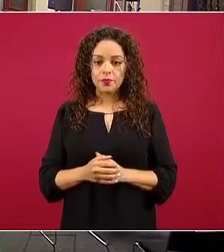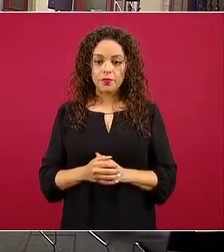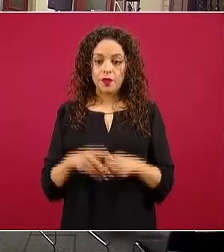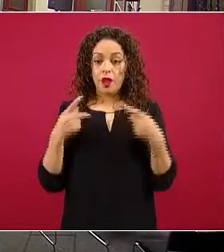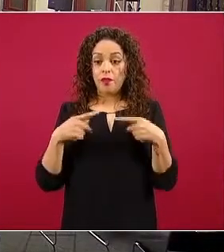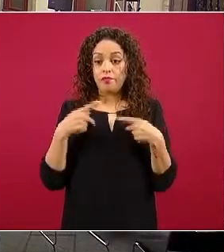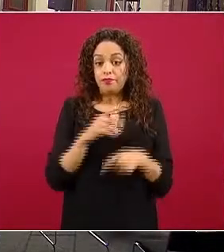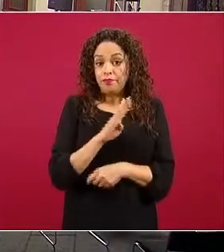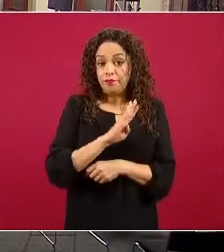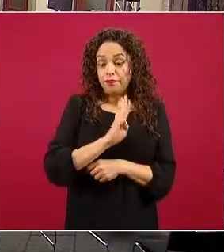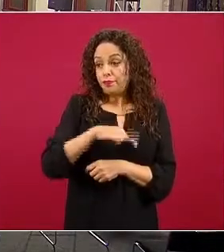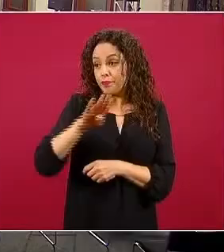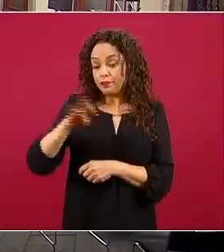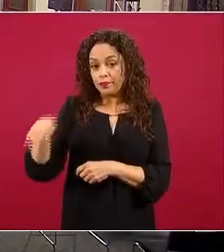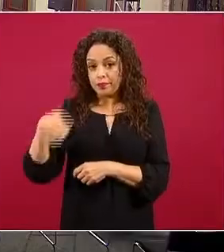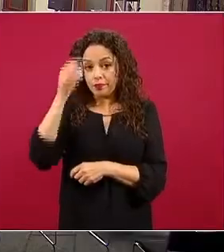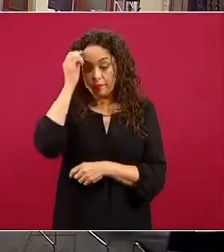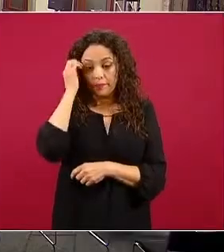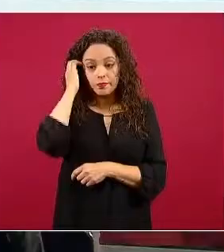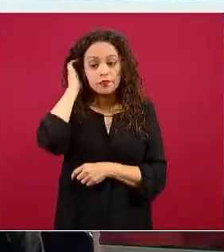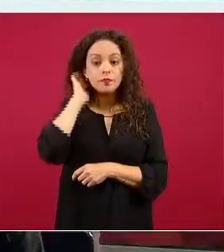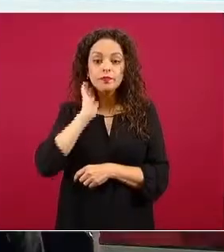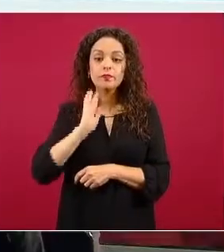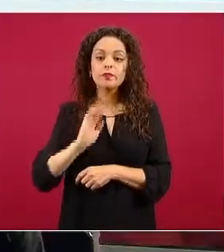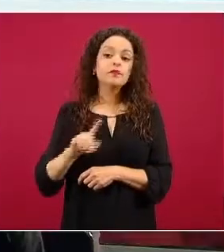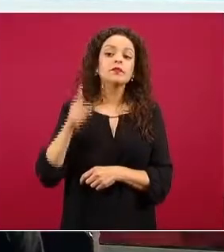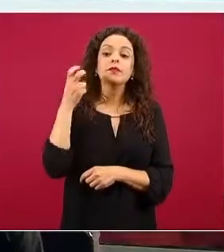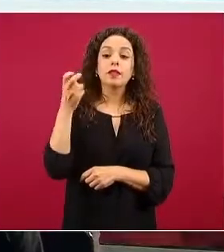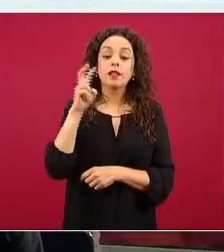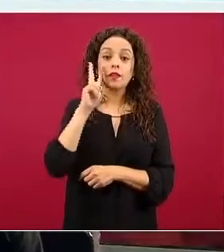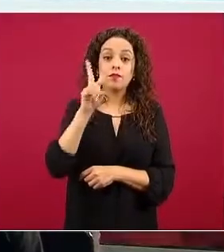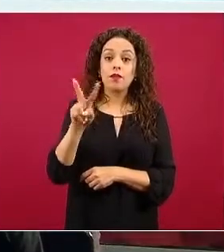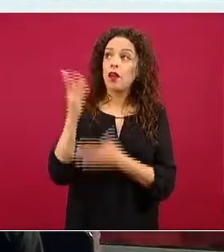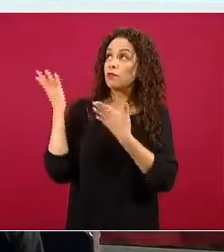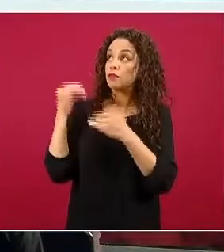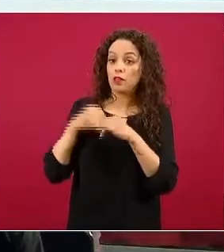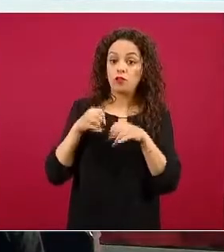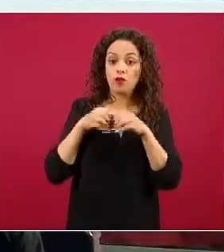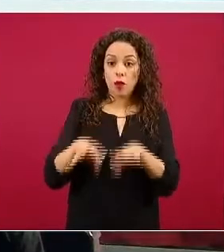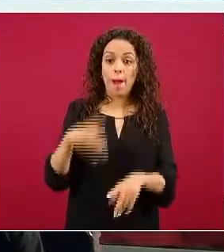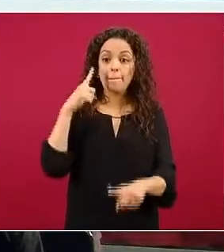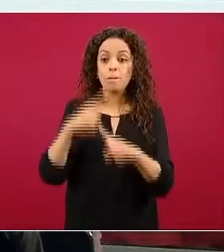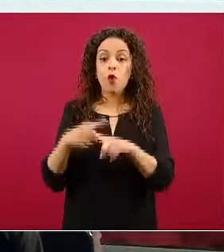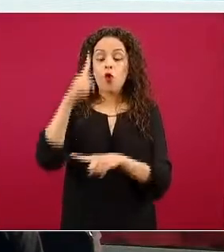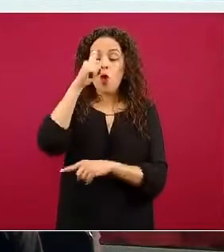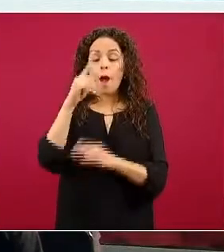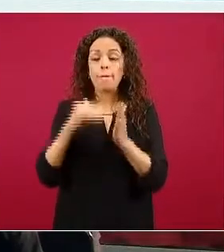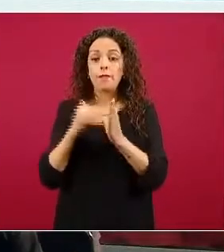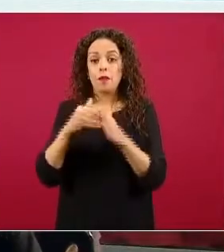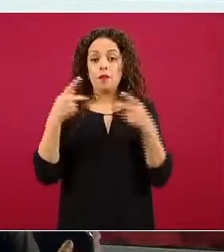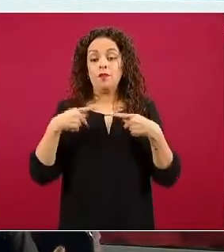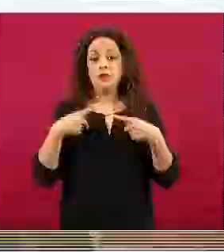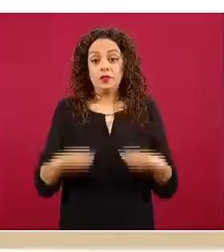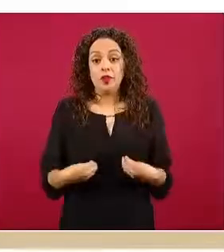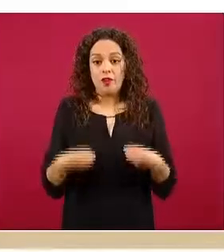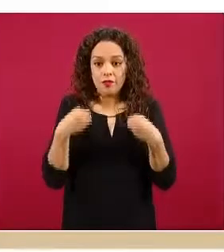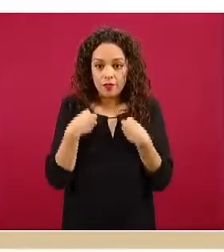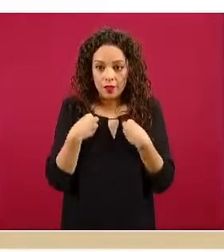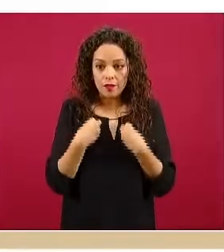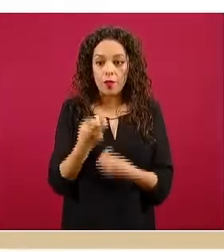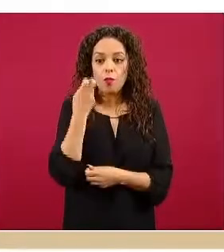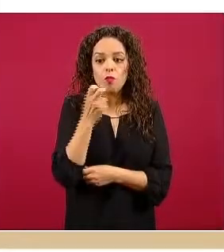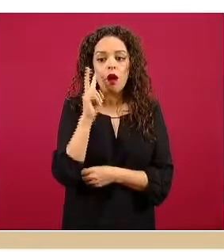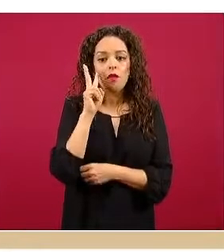Defunciones también, esto es por millón de habitantes, por eso se ven